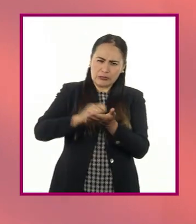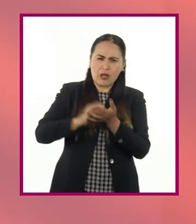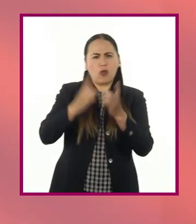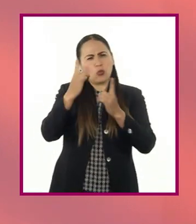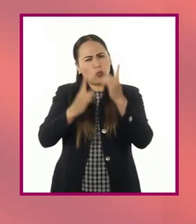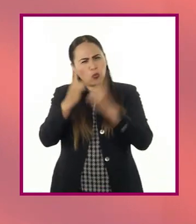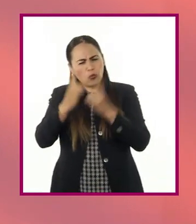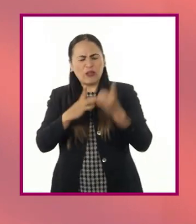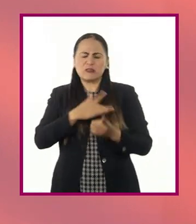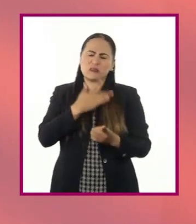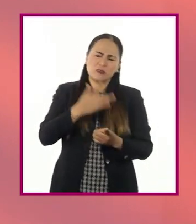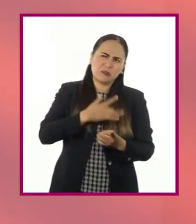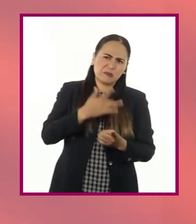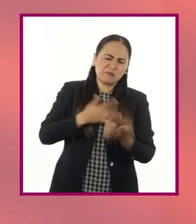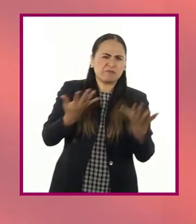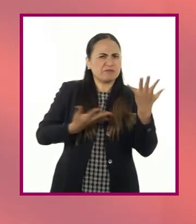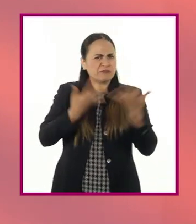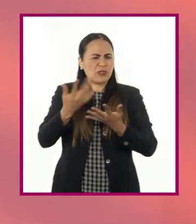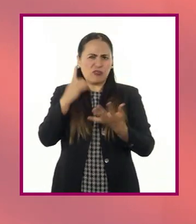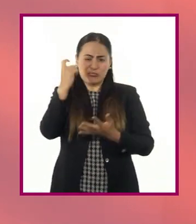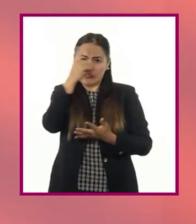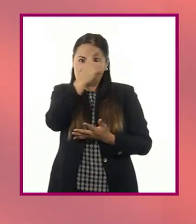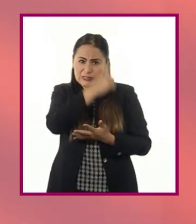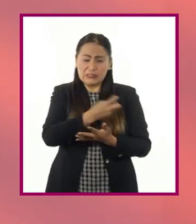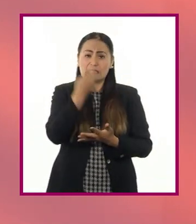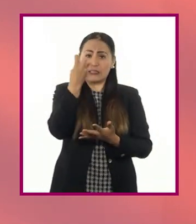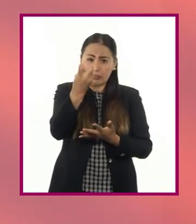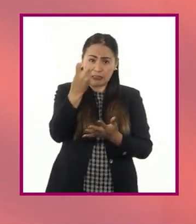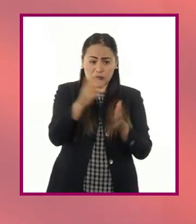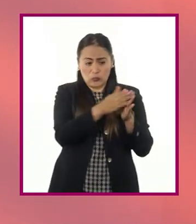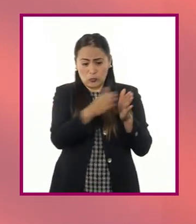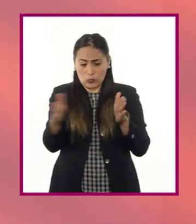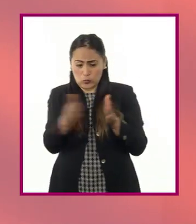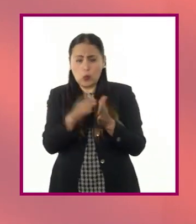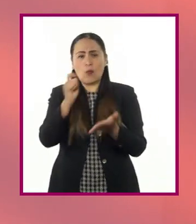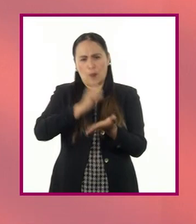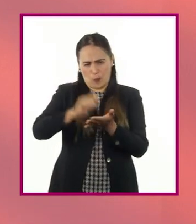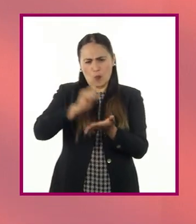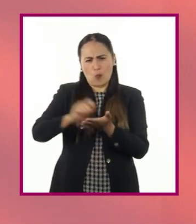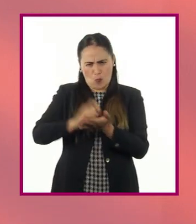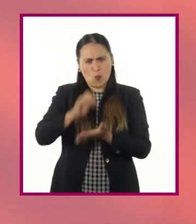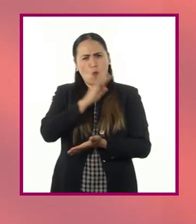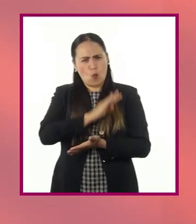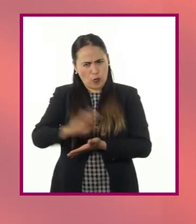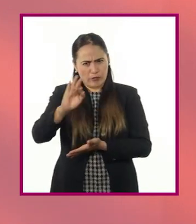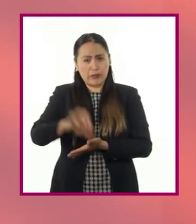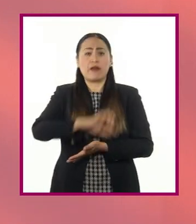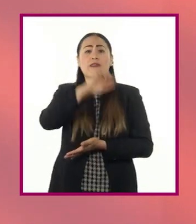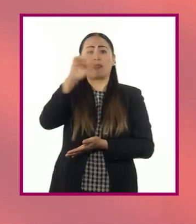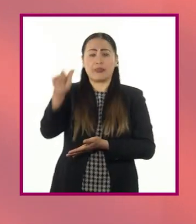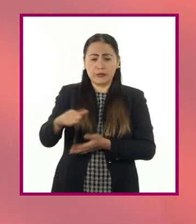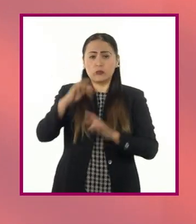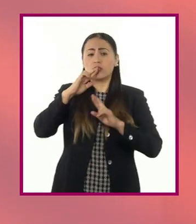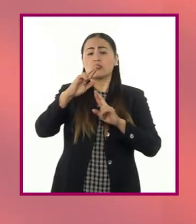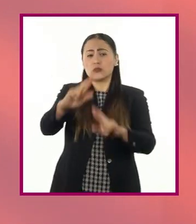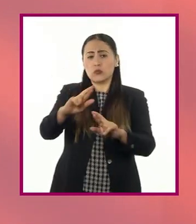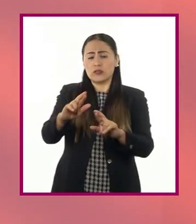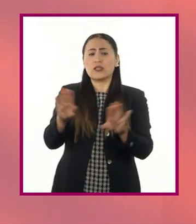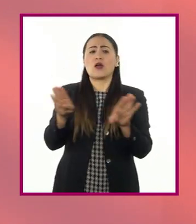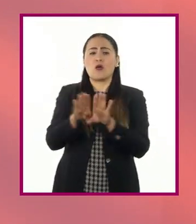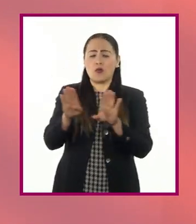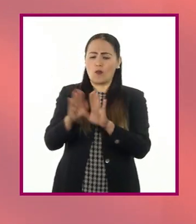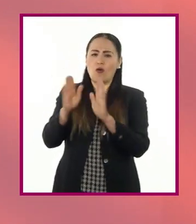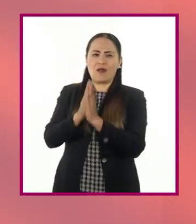dudas, inquietudes o dificultades que surjan al resolver los planteamientos, pues muchas de estas las podrán resolver al momento